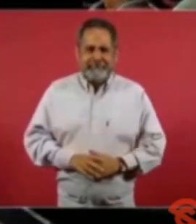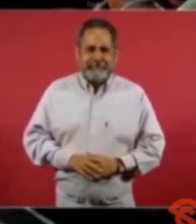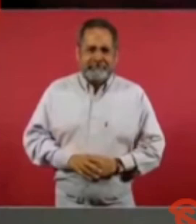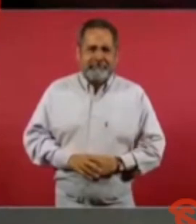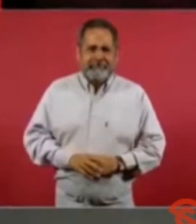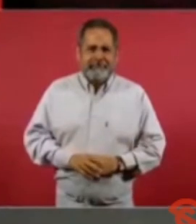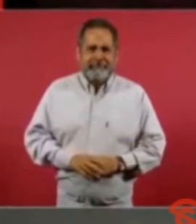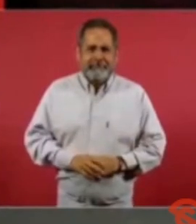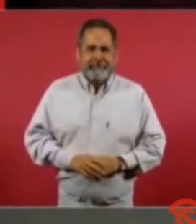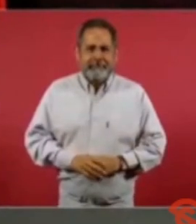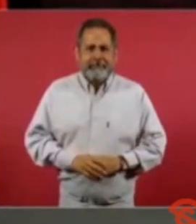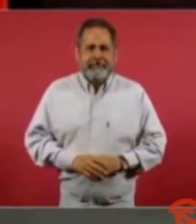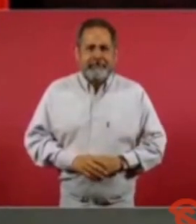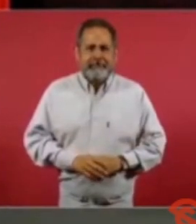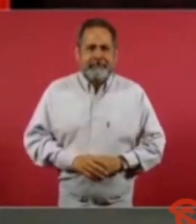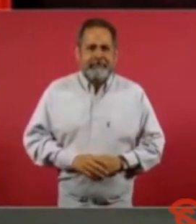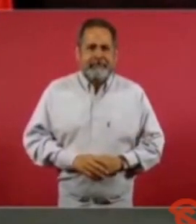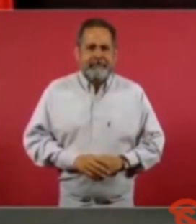Y